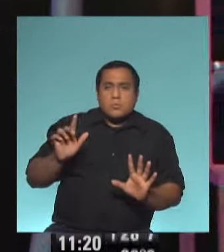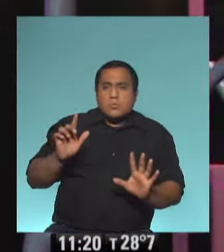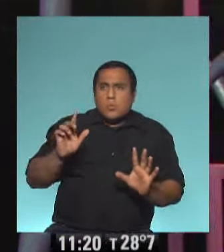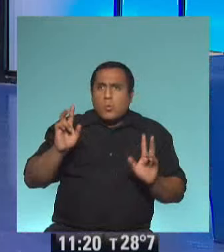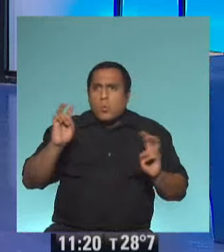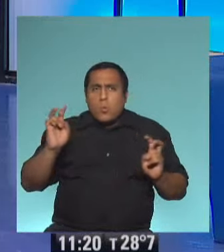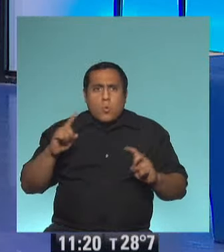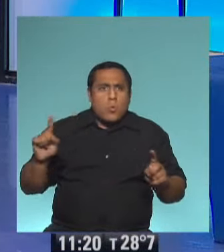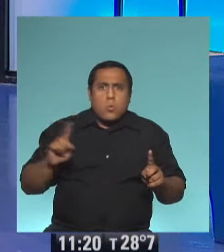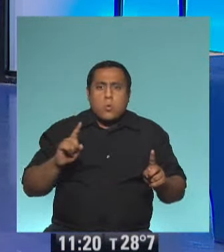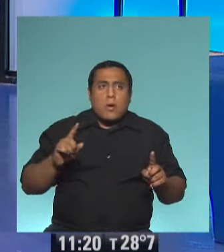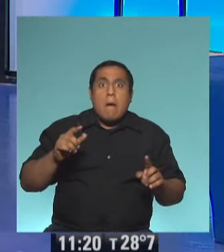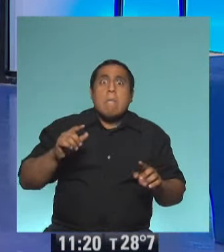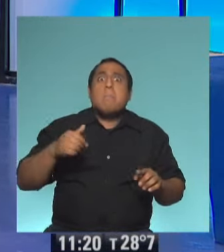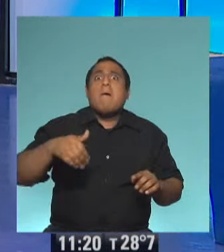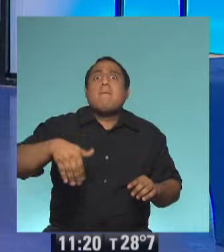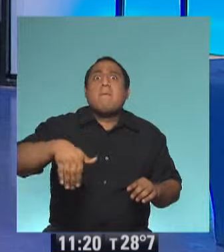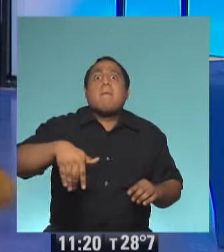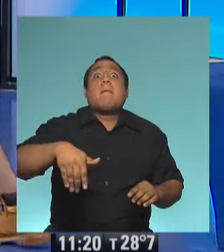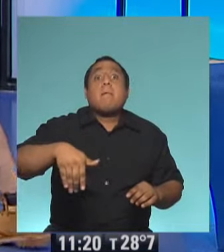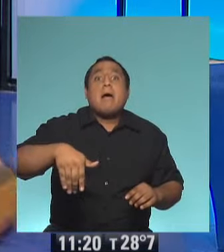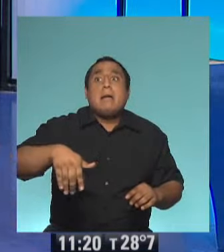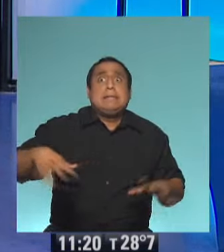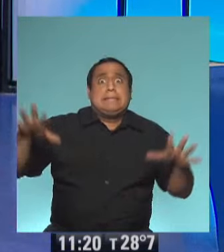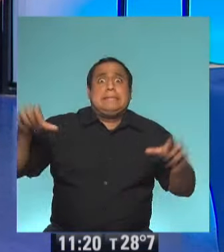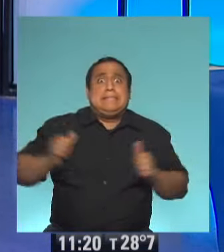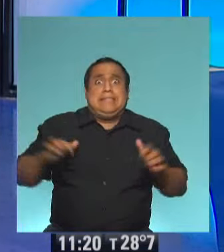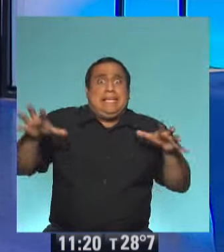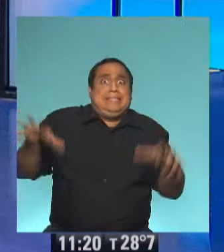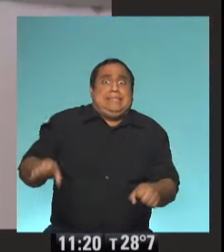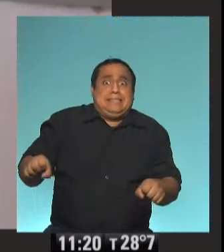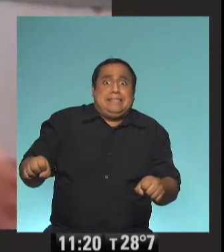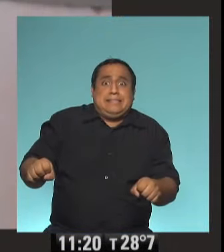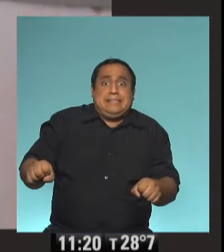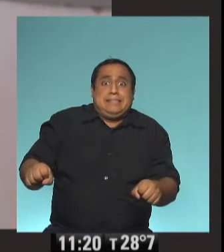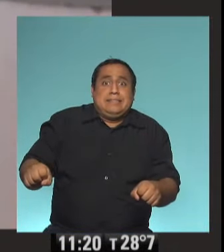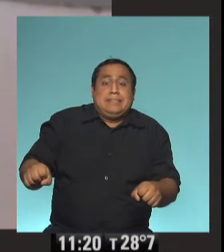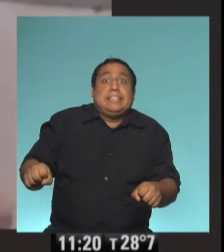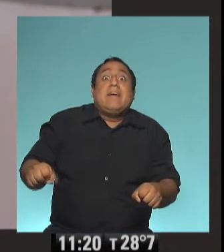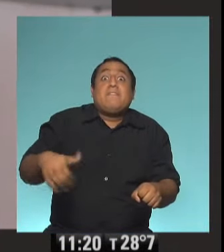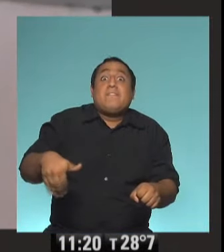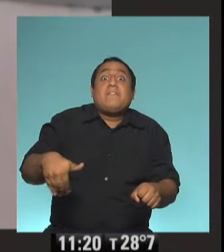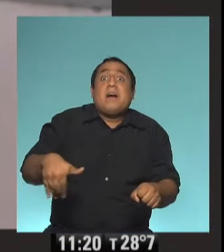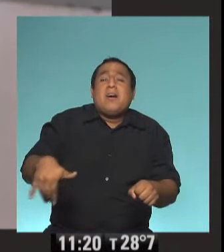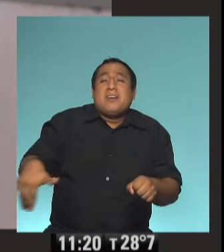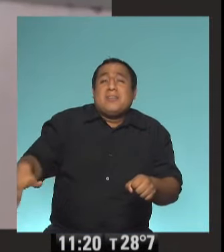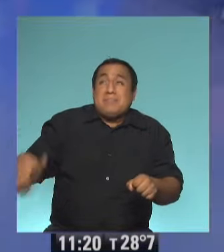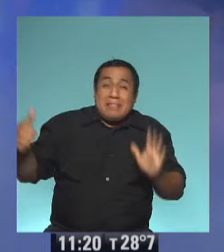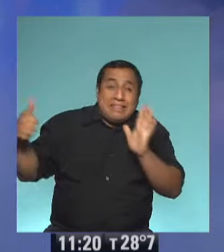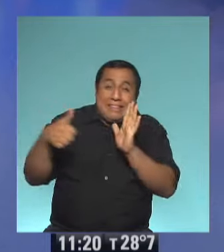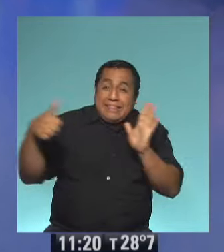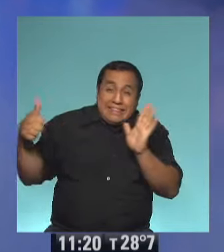no te puedo creer. ¿Saben lo que se viene para empezar la clase? Para, agárrate bien de la silla. Agárrate, agárrate porque se viene el